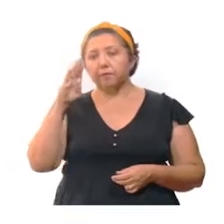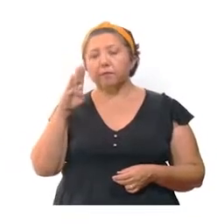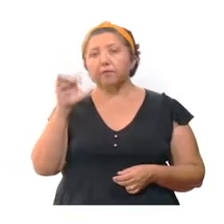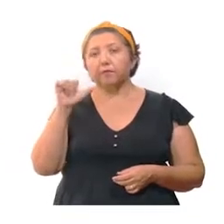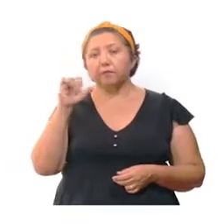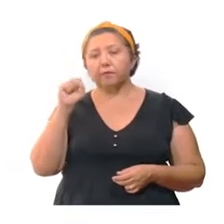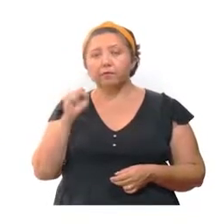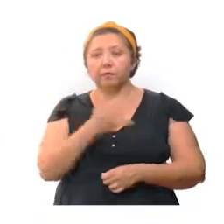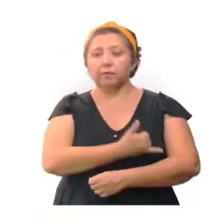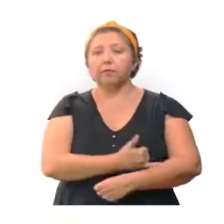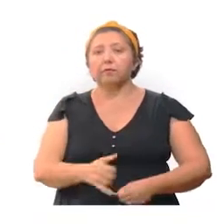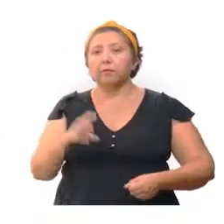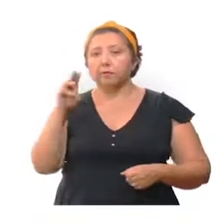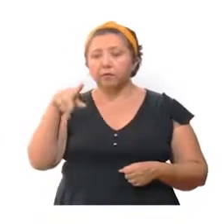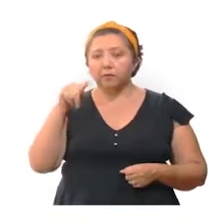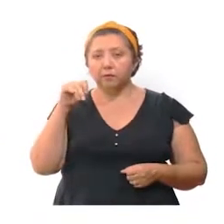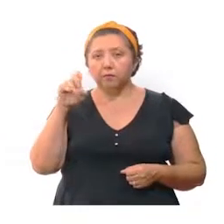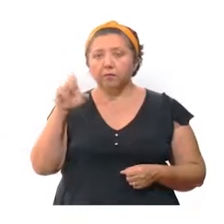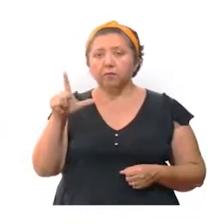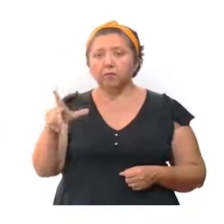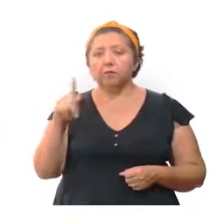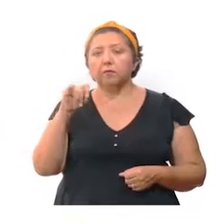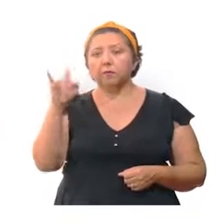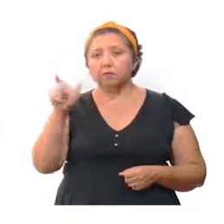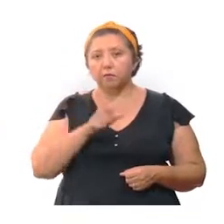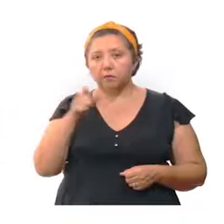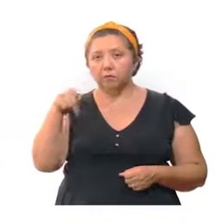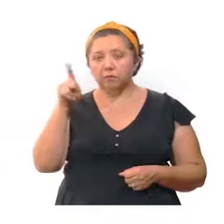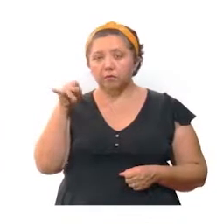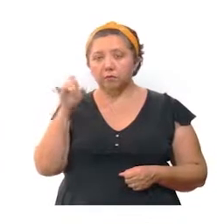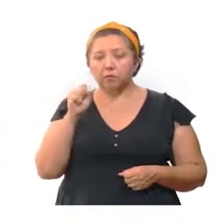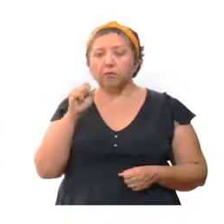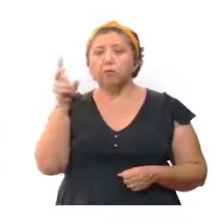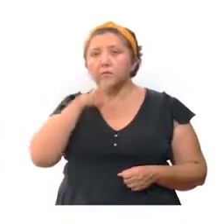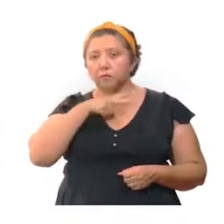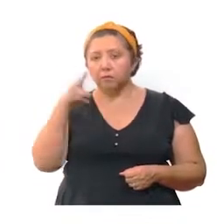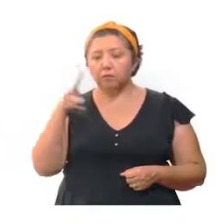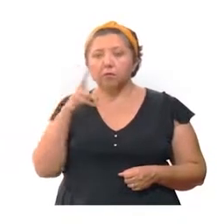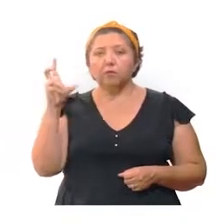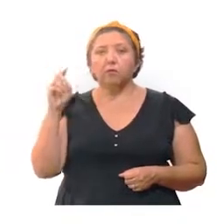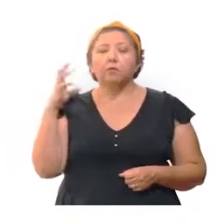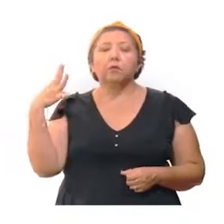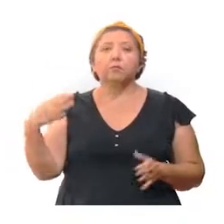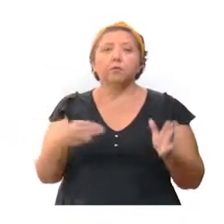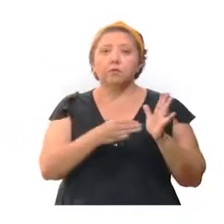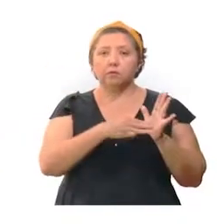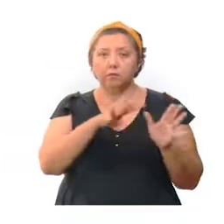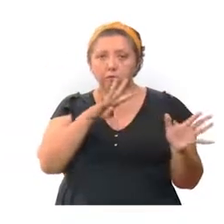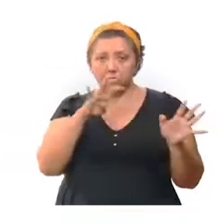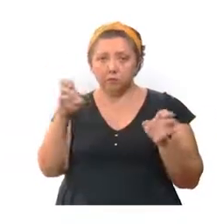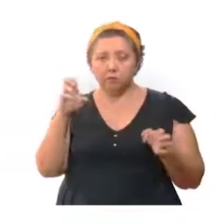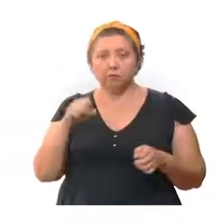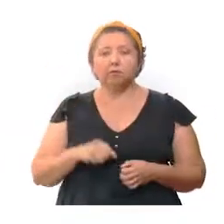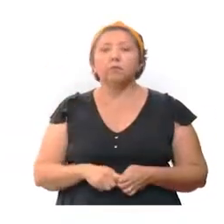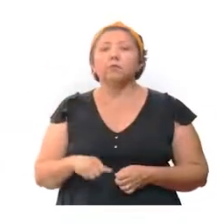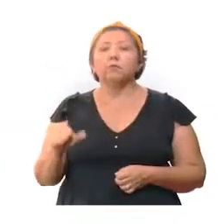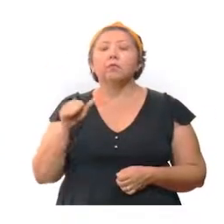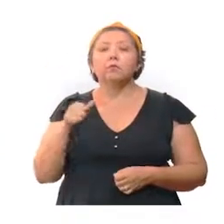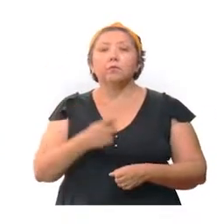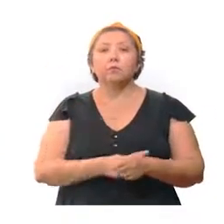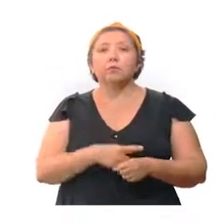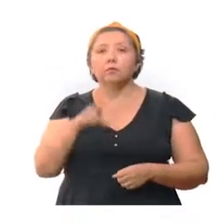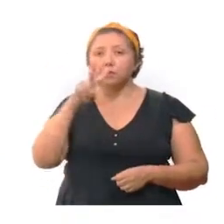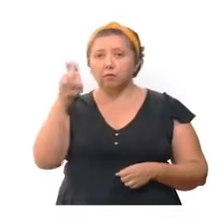Concal, Izamal, Motul, Tepacam, Tixcocop y Valladolid. De los 34.926 casos